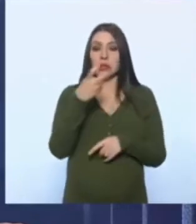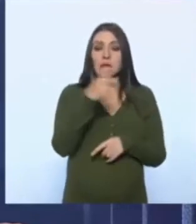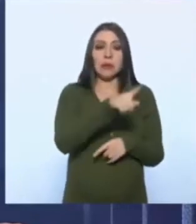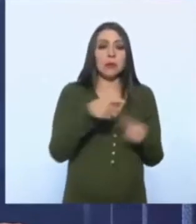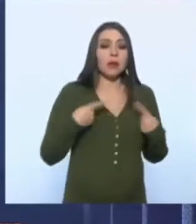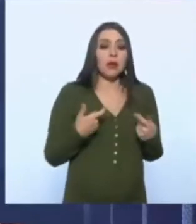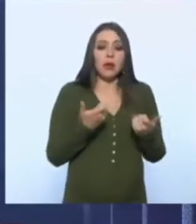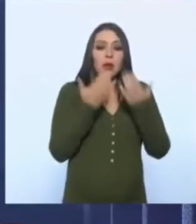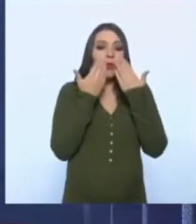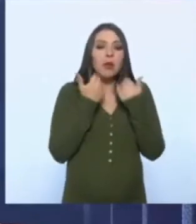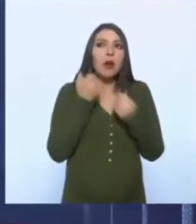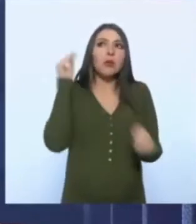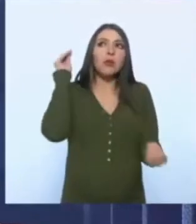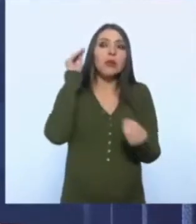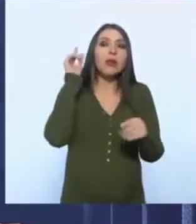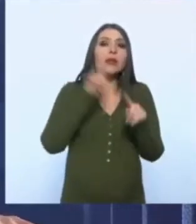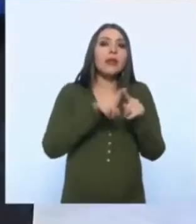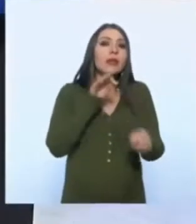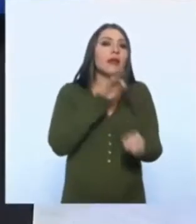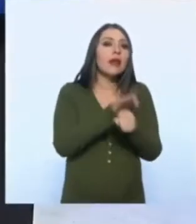Sí. Lo que se busca es